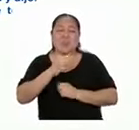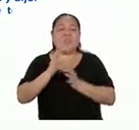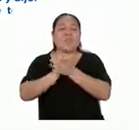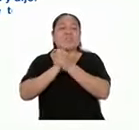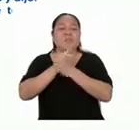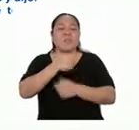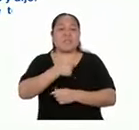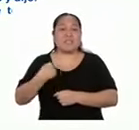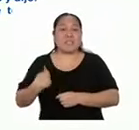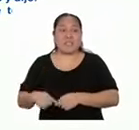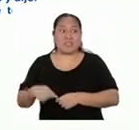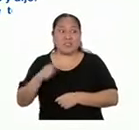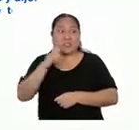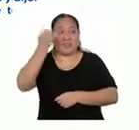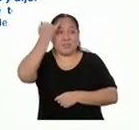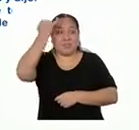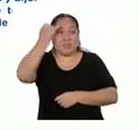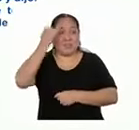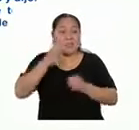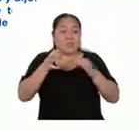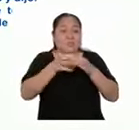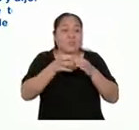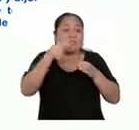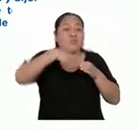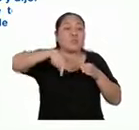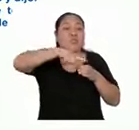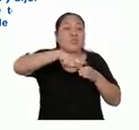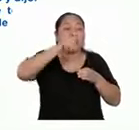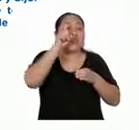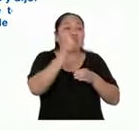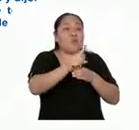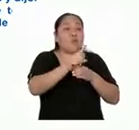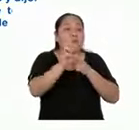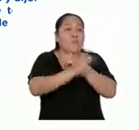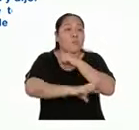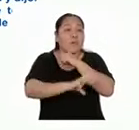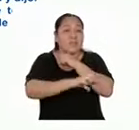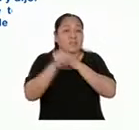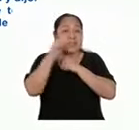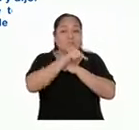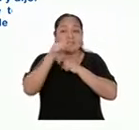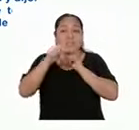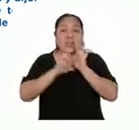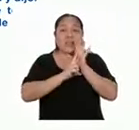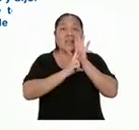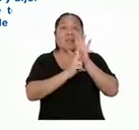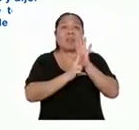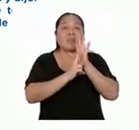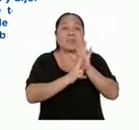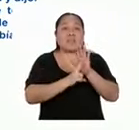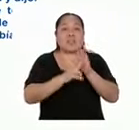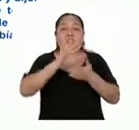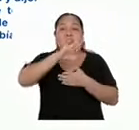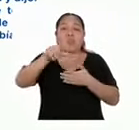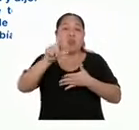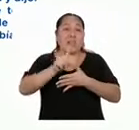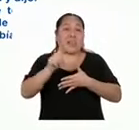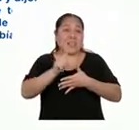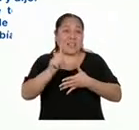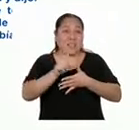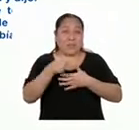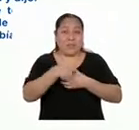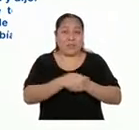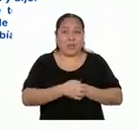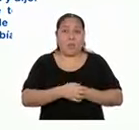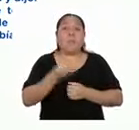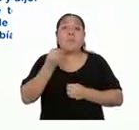no podían imaginar que todos ustedes fueran de un solo país. Pensaban que eran la representación de toda Latinoamérica. Es que,